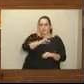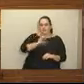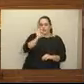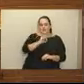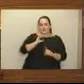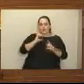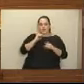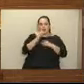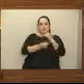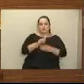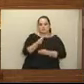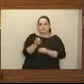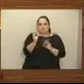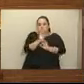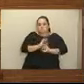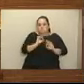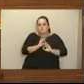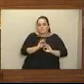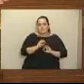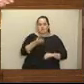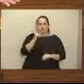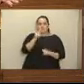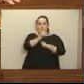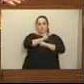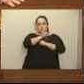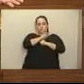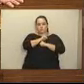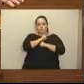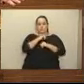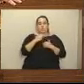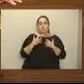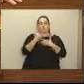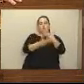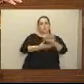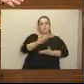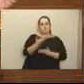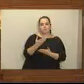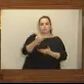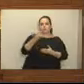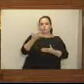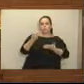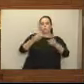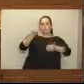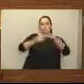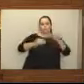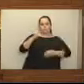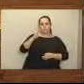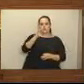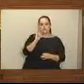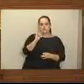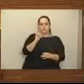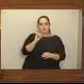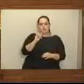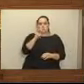y a remolque de las actuaciones judiciales. Ofrecen toda su colaboración a la justicia con ampulosidad y